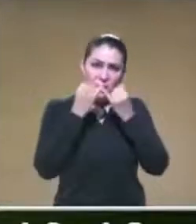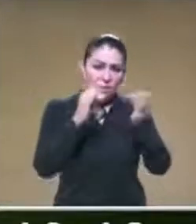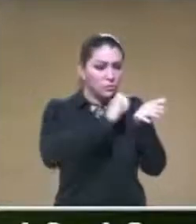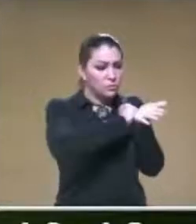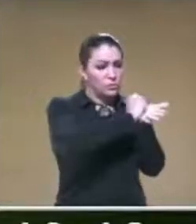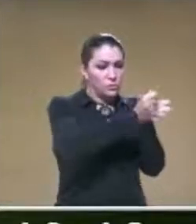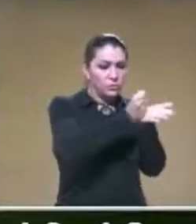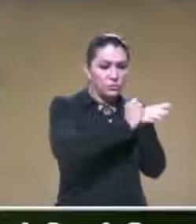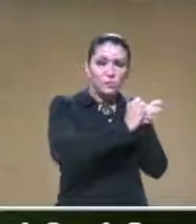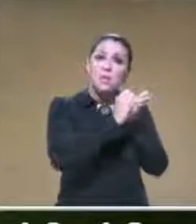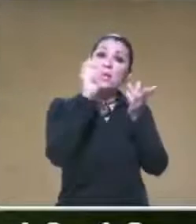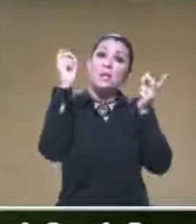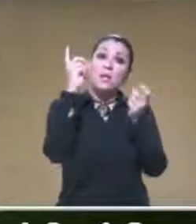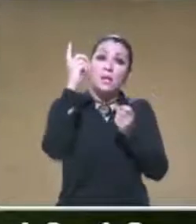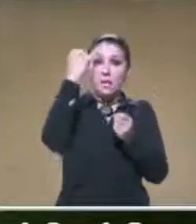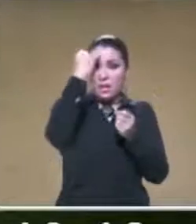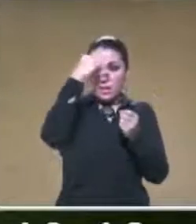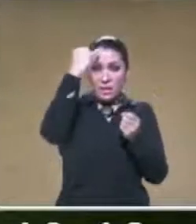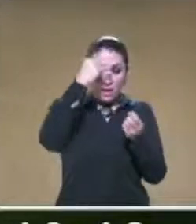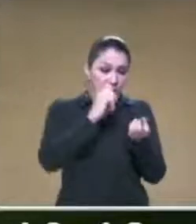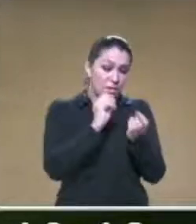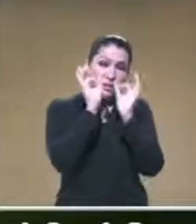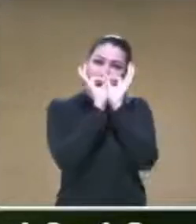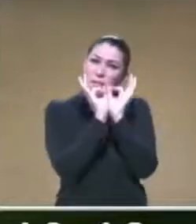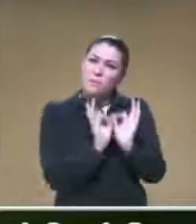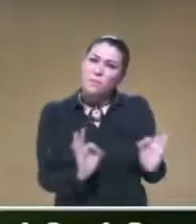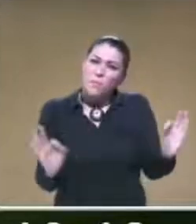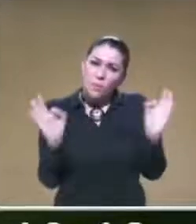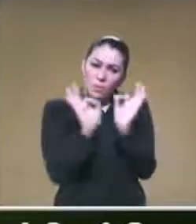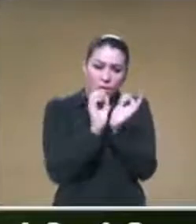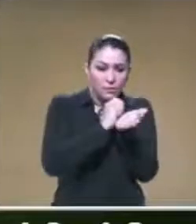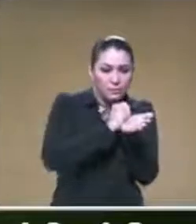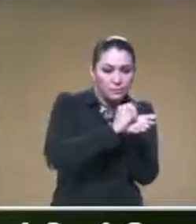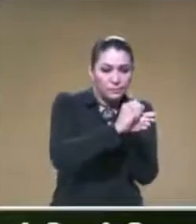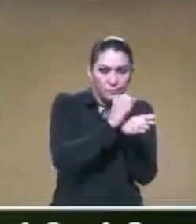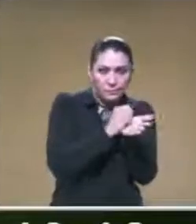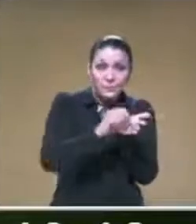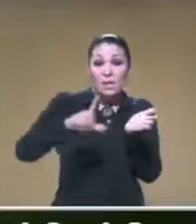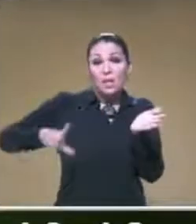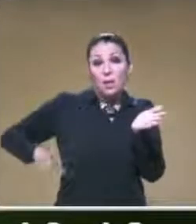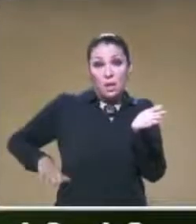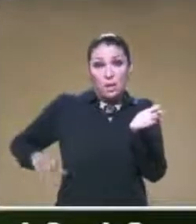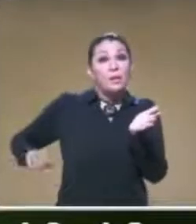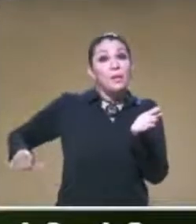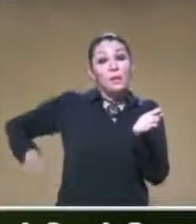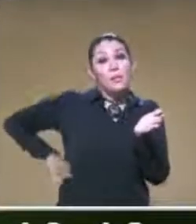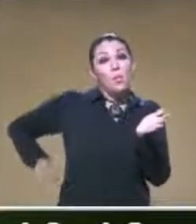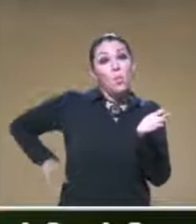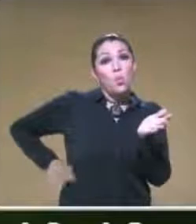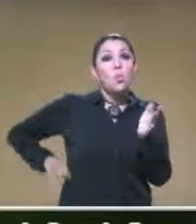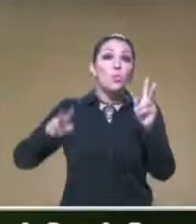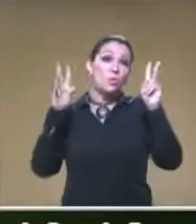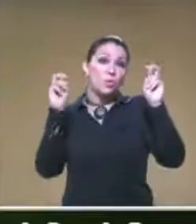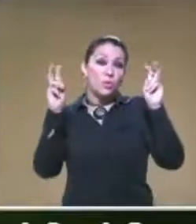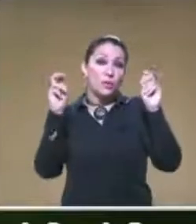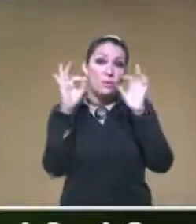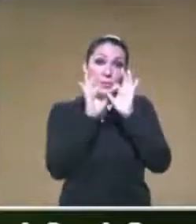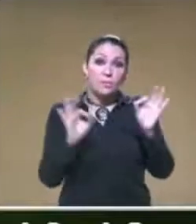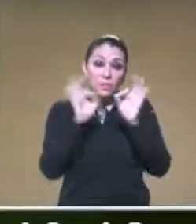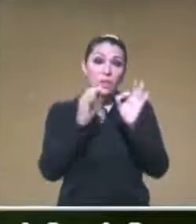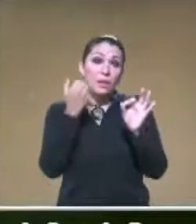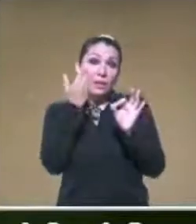registrar ideas principales acerca de un tema de nuestro interés que posteriormente vamos a exponer. En la